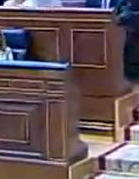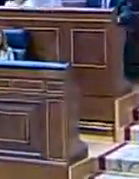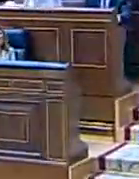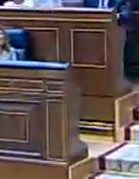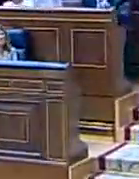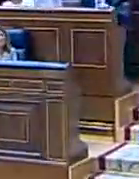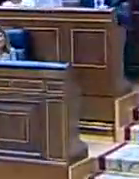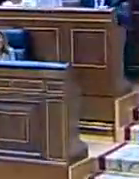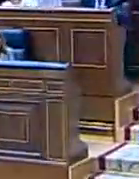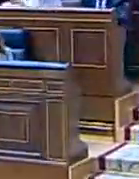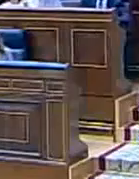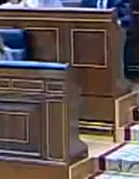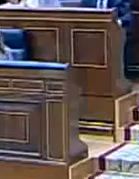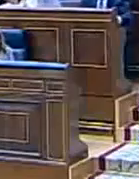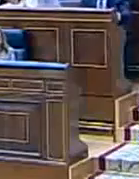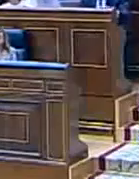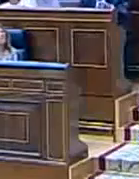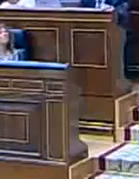España necesita.